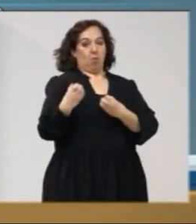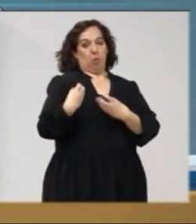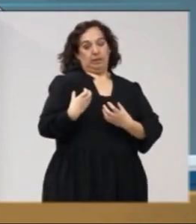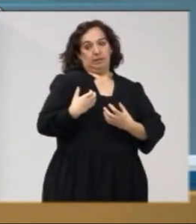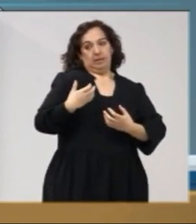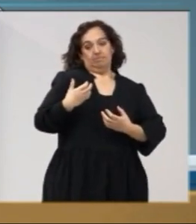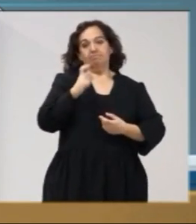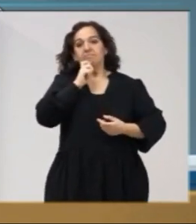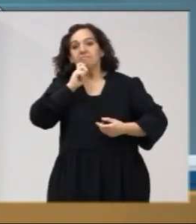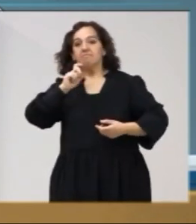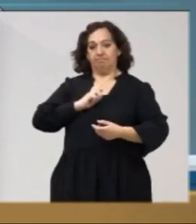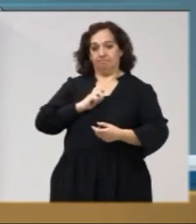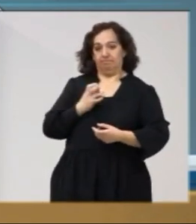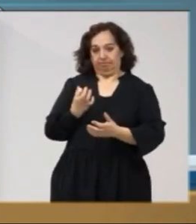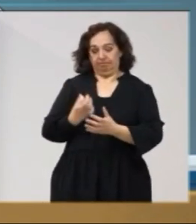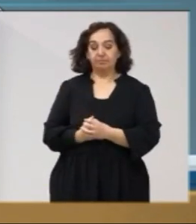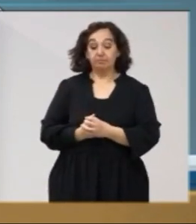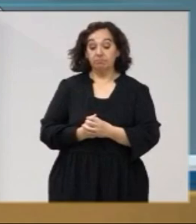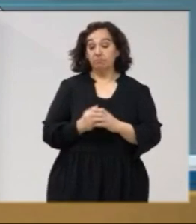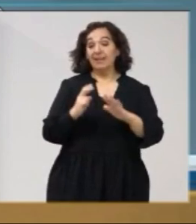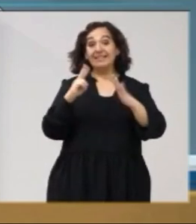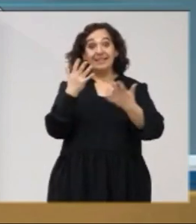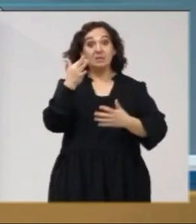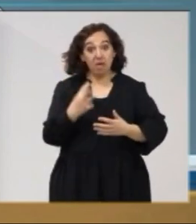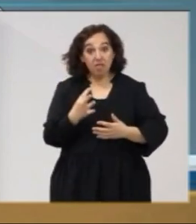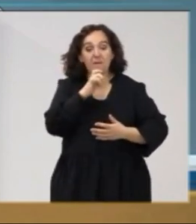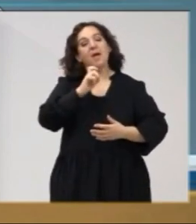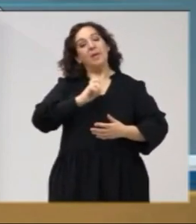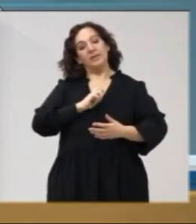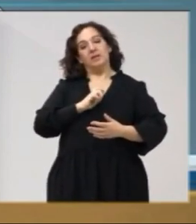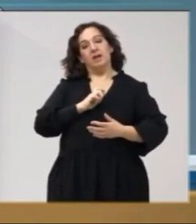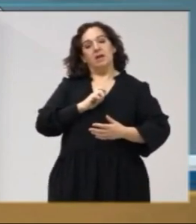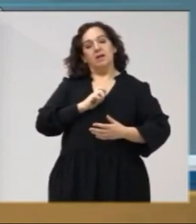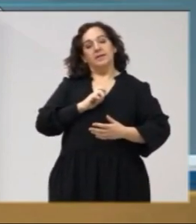comunicaba que a las 7:30 iban a